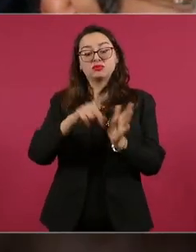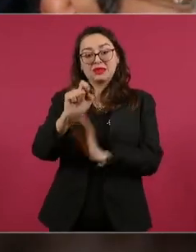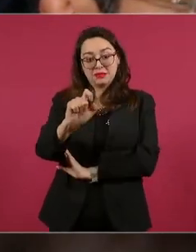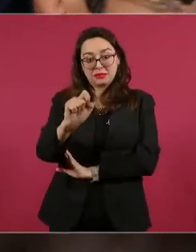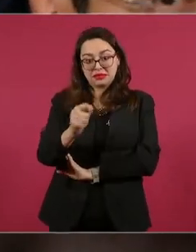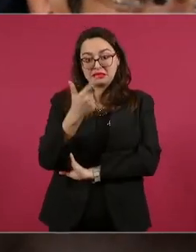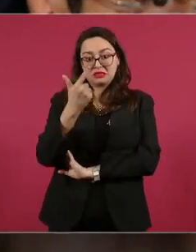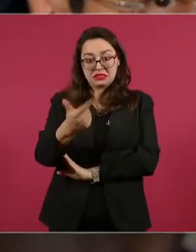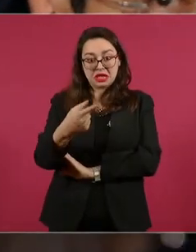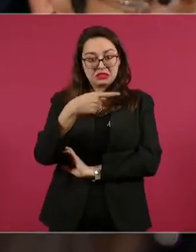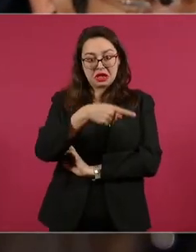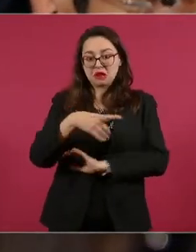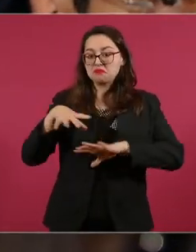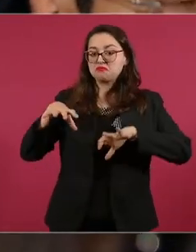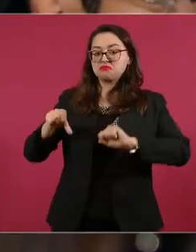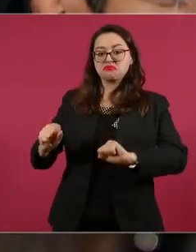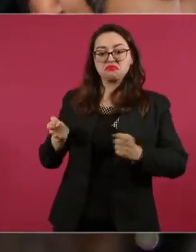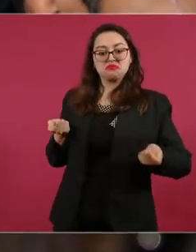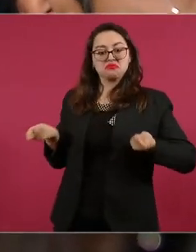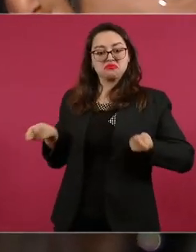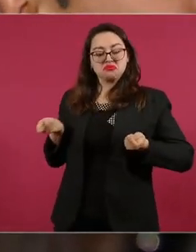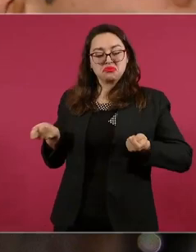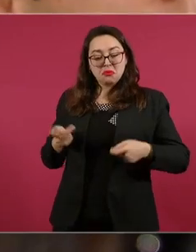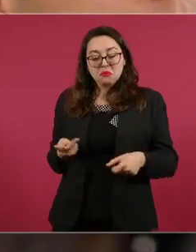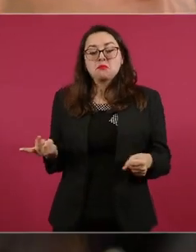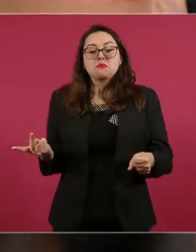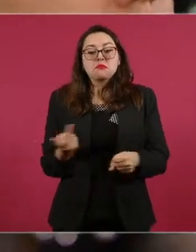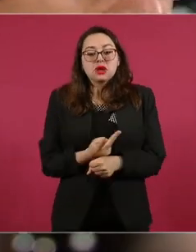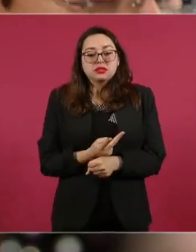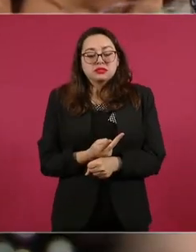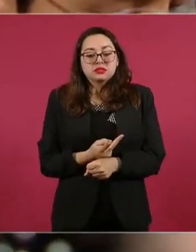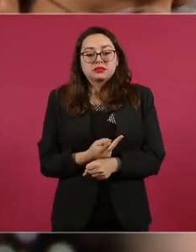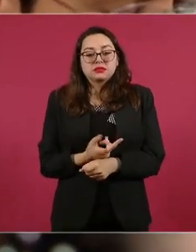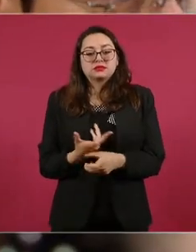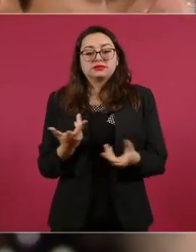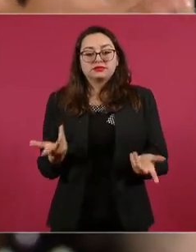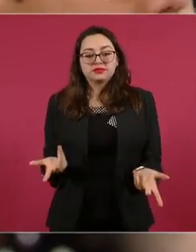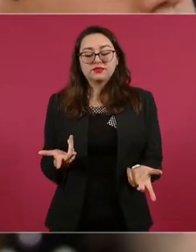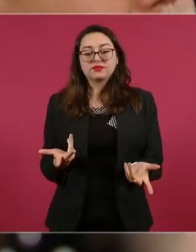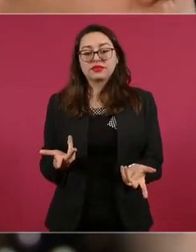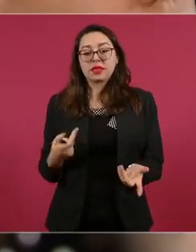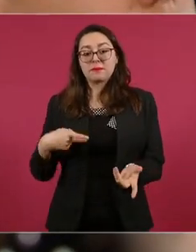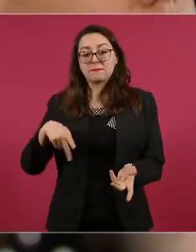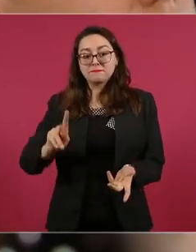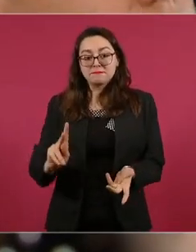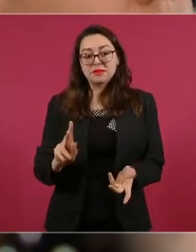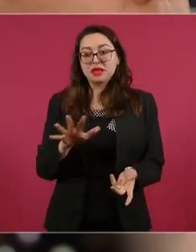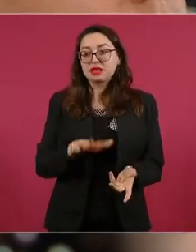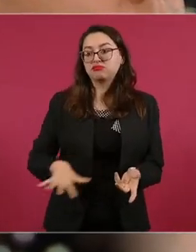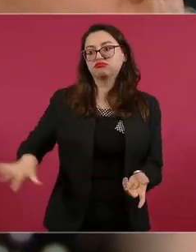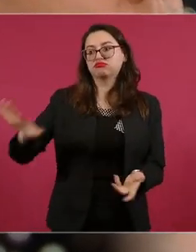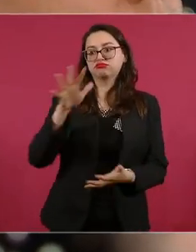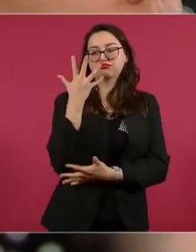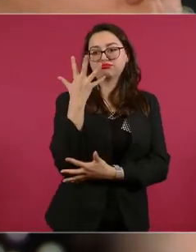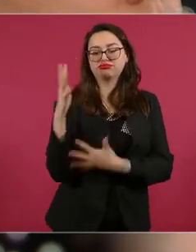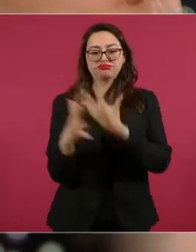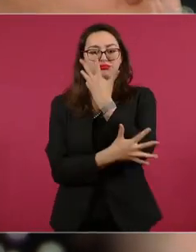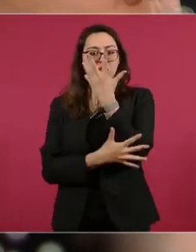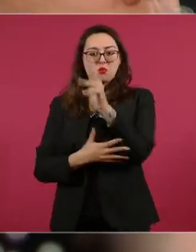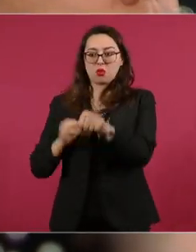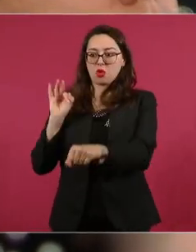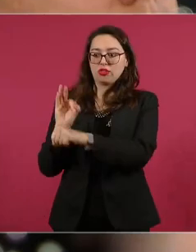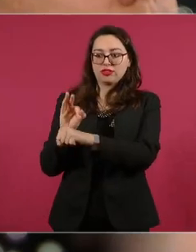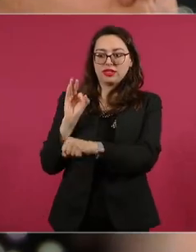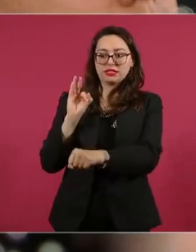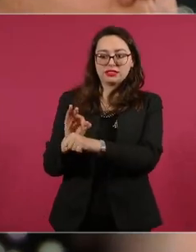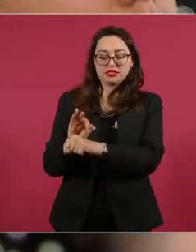que estaría contemplada para mencionarla o nombrarla más bien área natural protegida, protegida, ¿qué es lo que va a suceder con